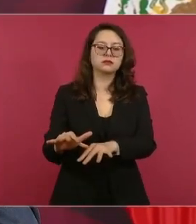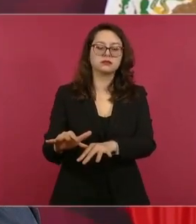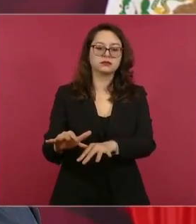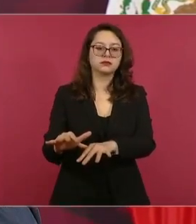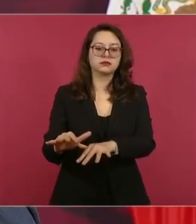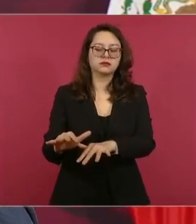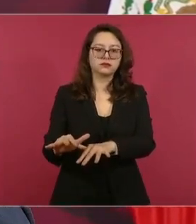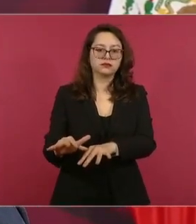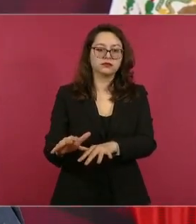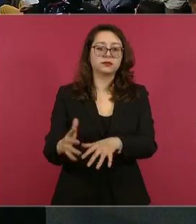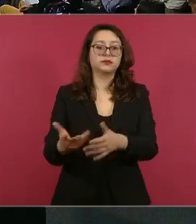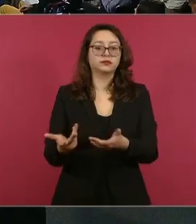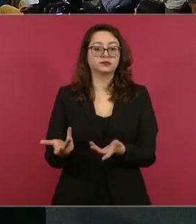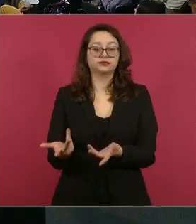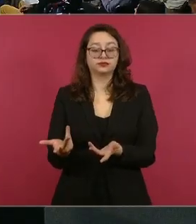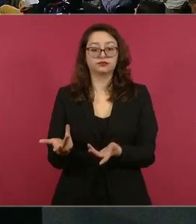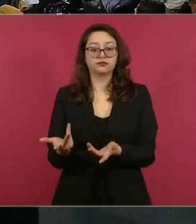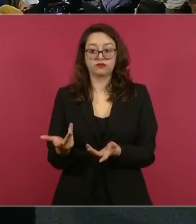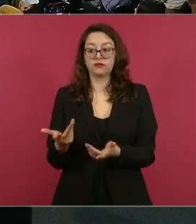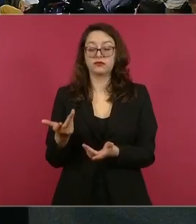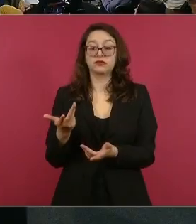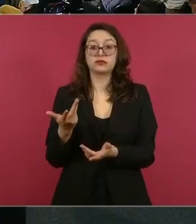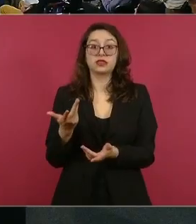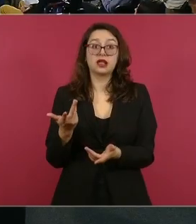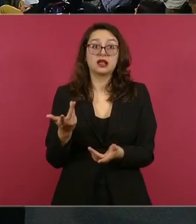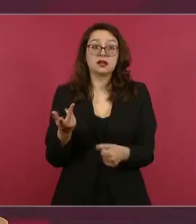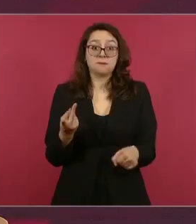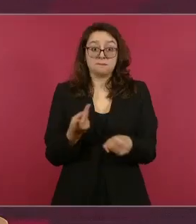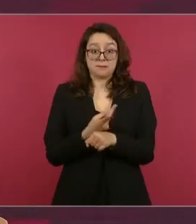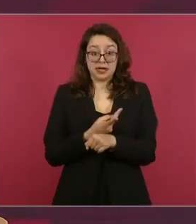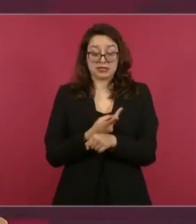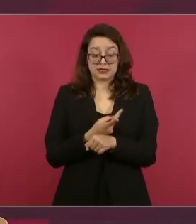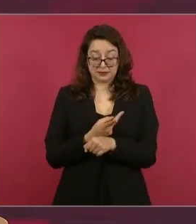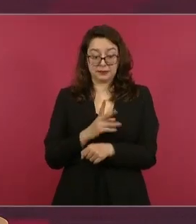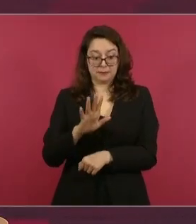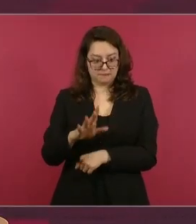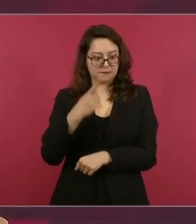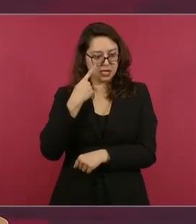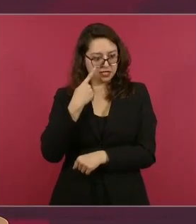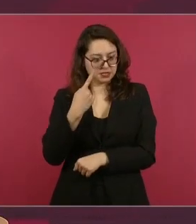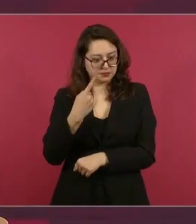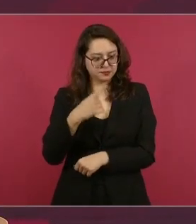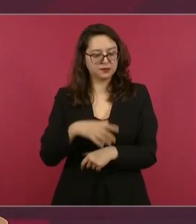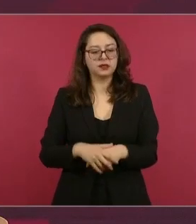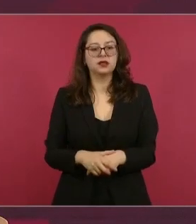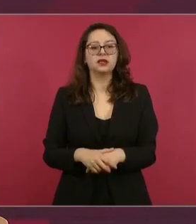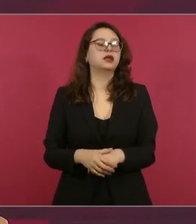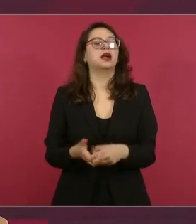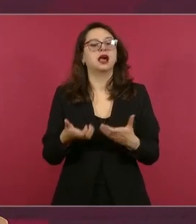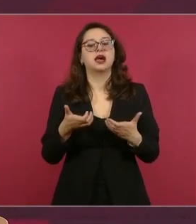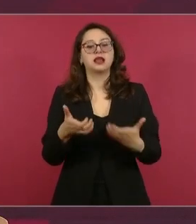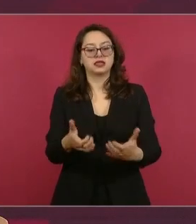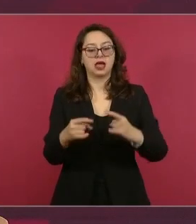Ya se estaba avanzando en abrir la autopista,